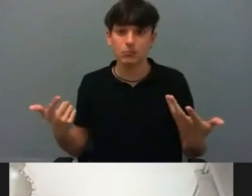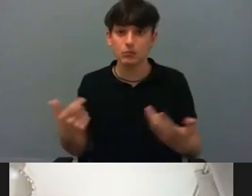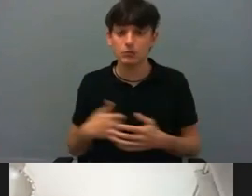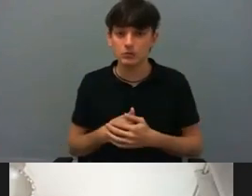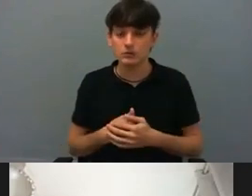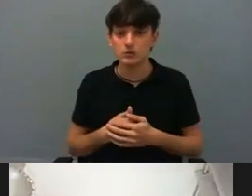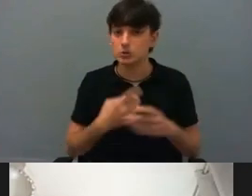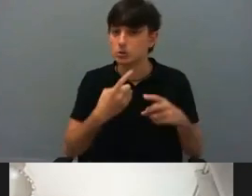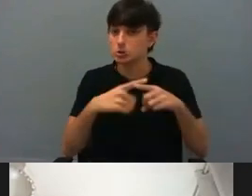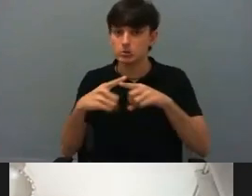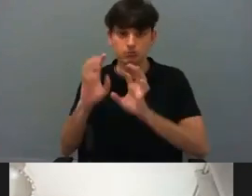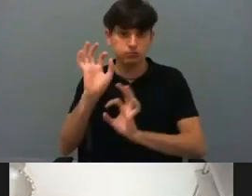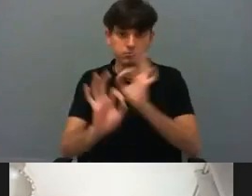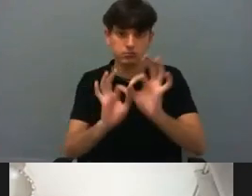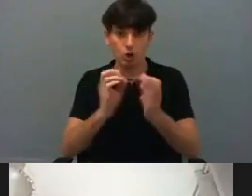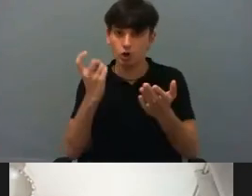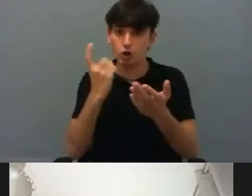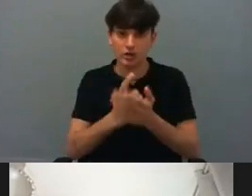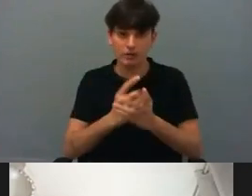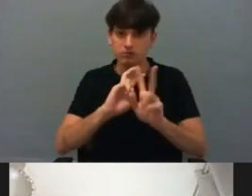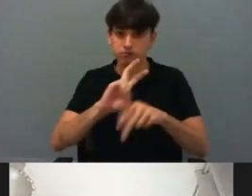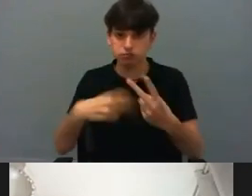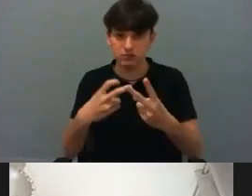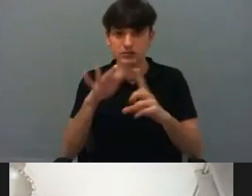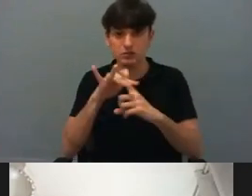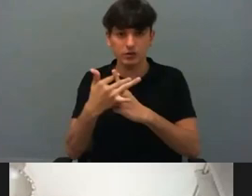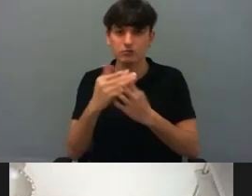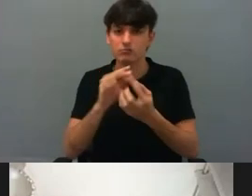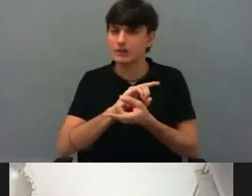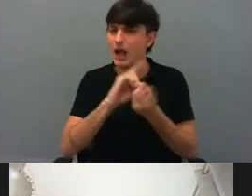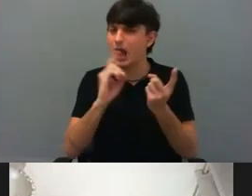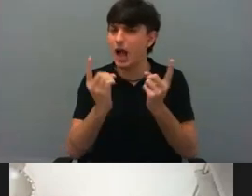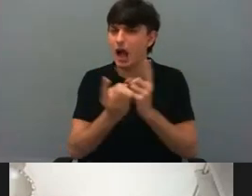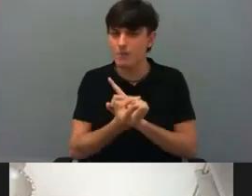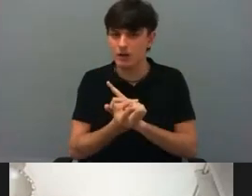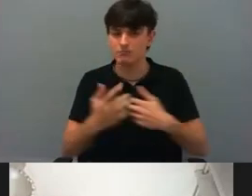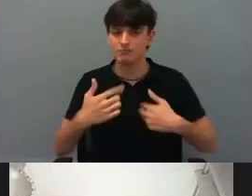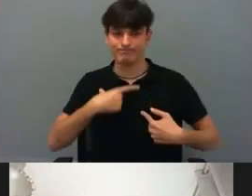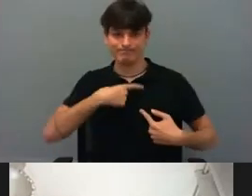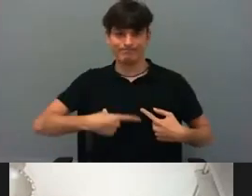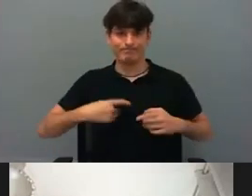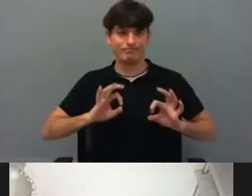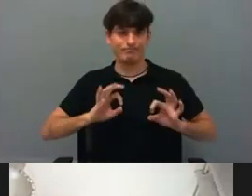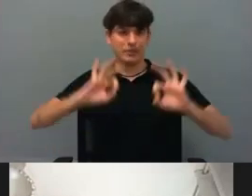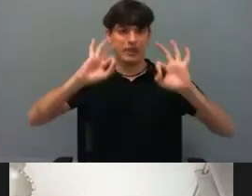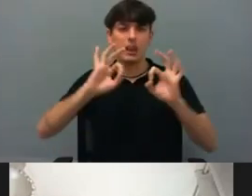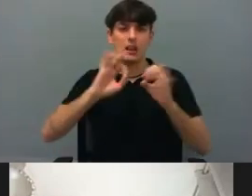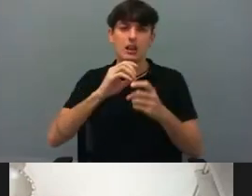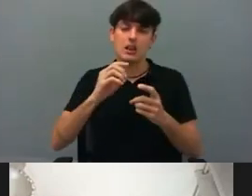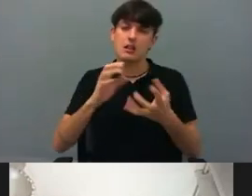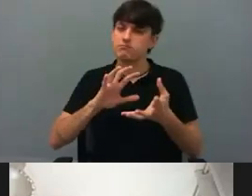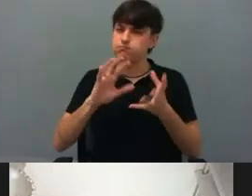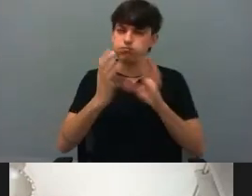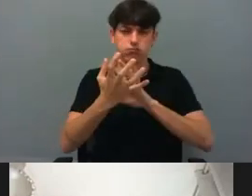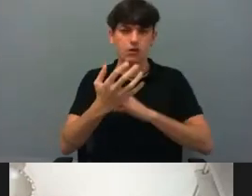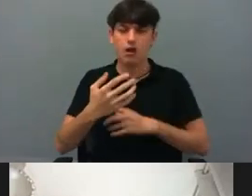recolocar. La situación ha cambiado para todos y especialmente para mí. Me resulta muy duro a veces el